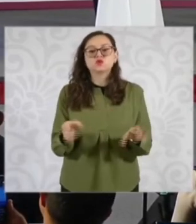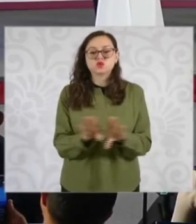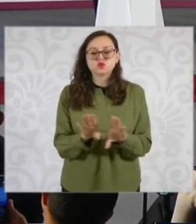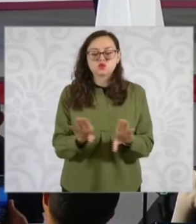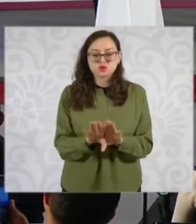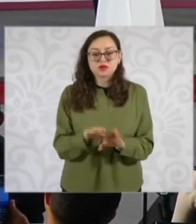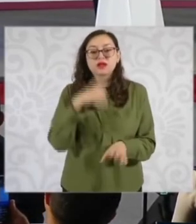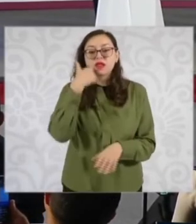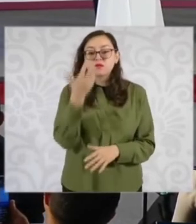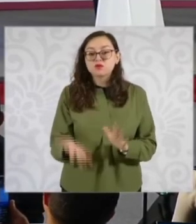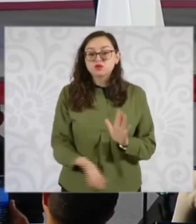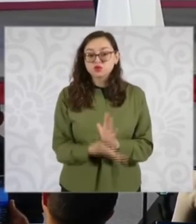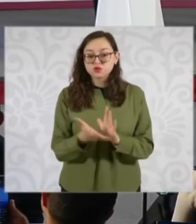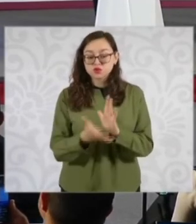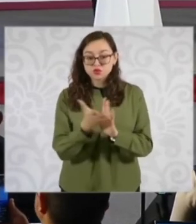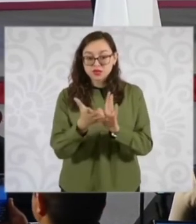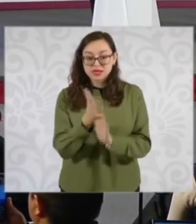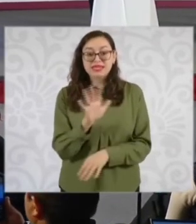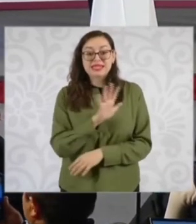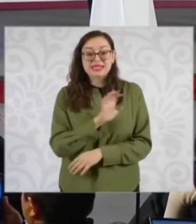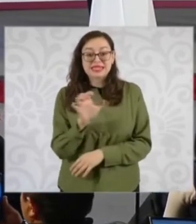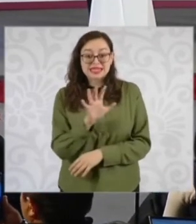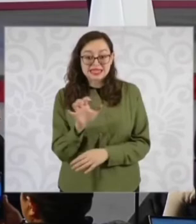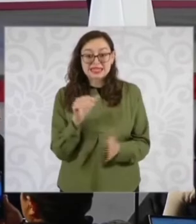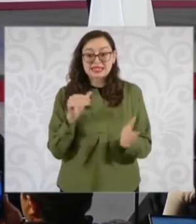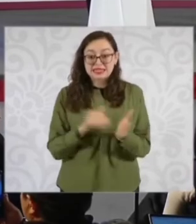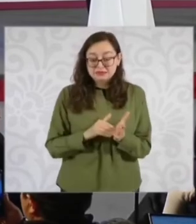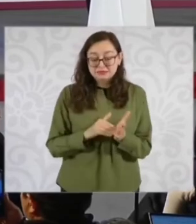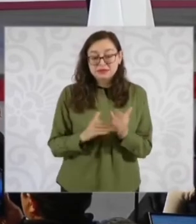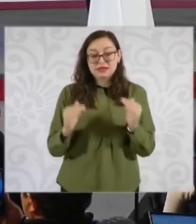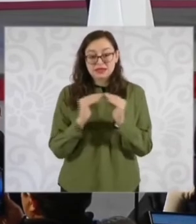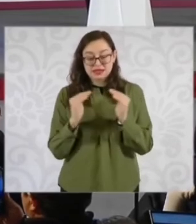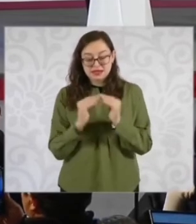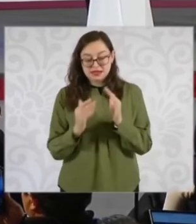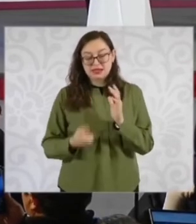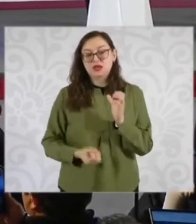500,000 viviendas nuevas con una inversión de